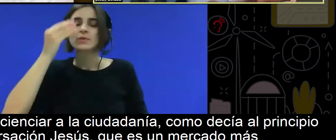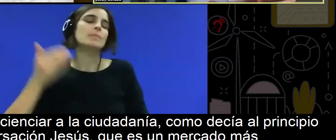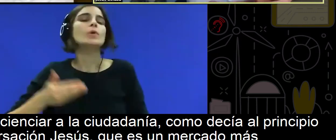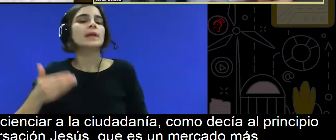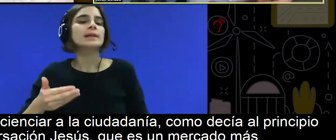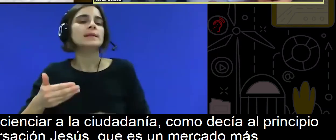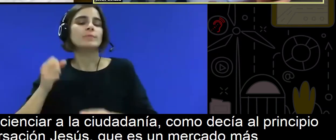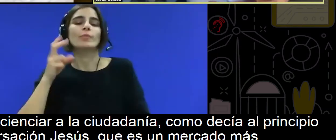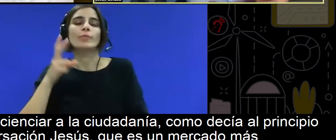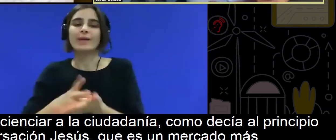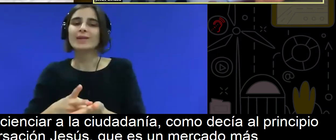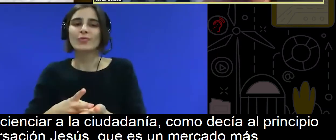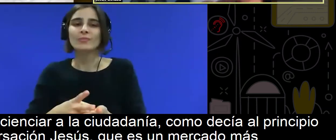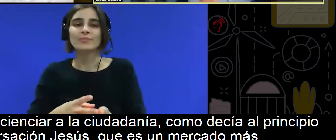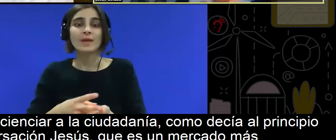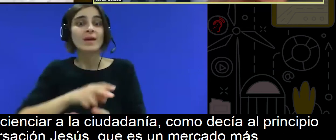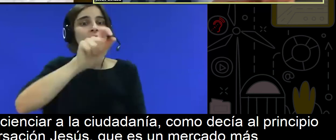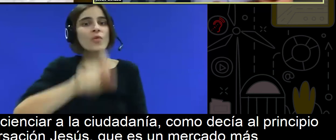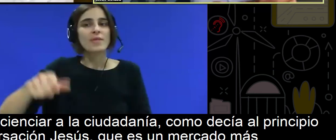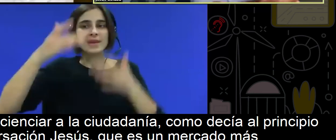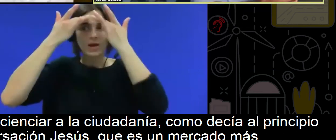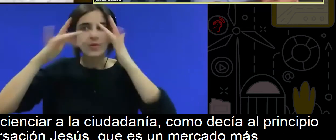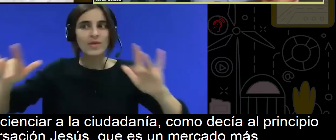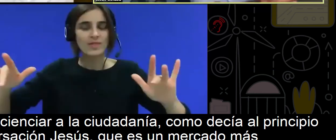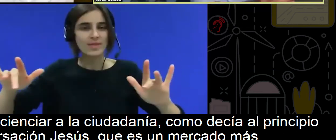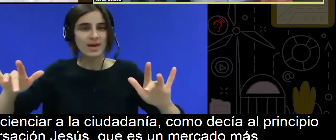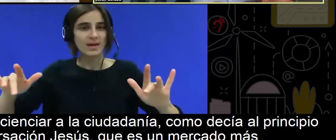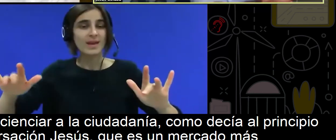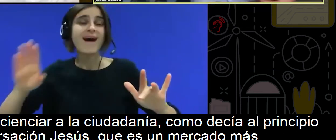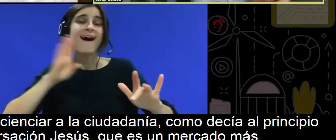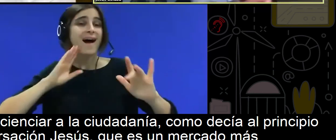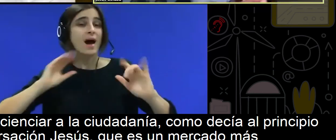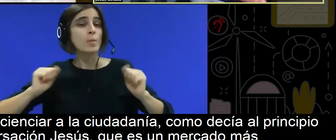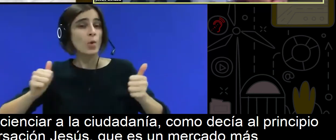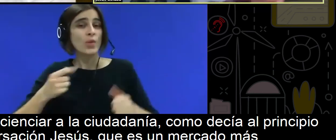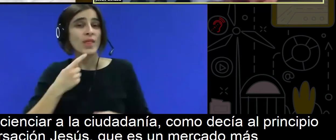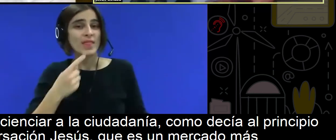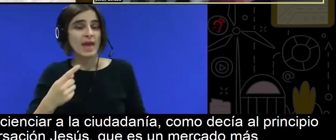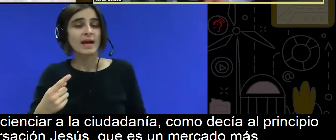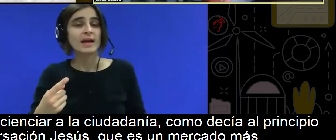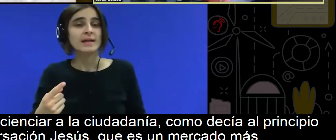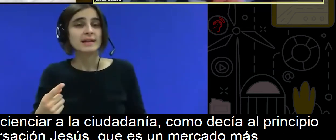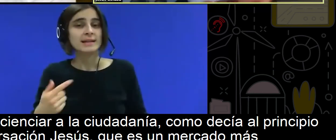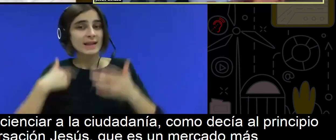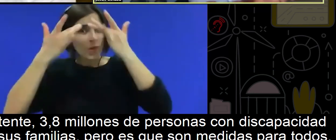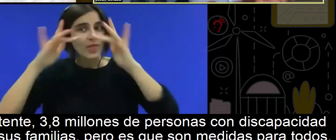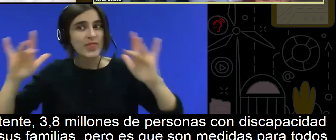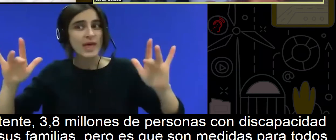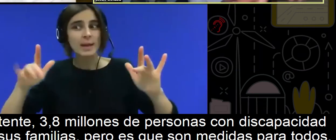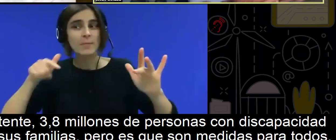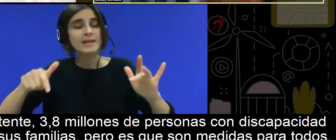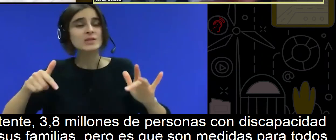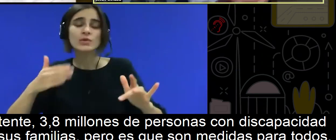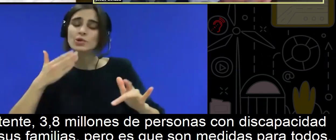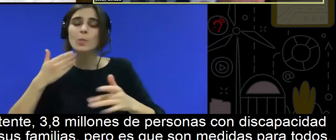el concienciar a la ciudadanía, como antes lo decía al principio de la conversación, Jesús, que esto al final también es un mercado más y hay